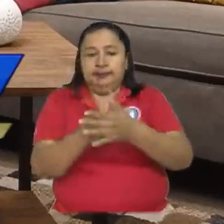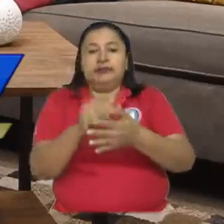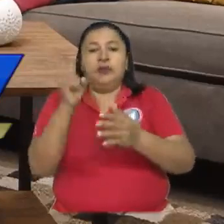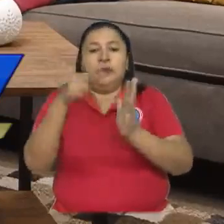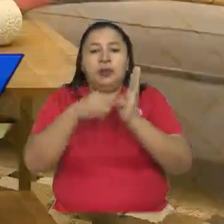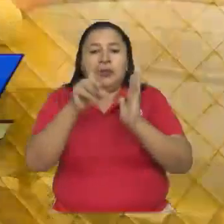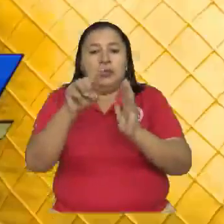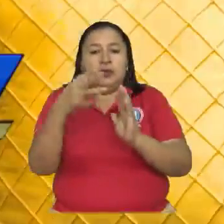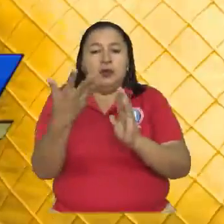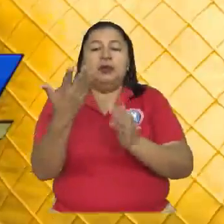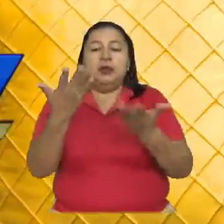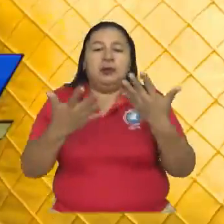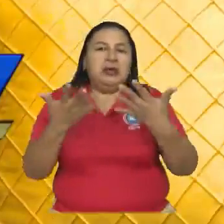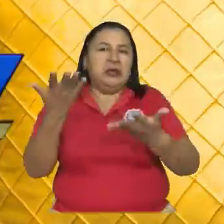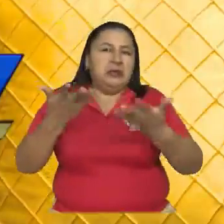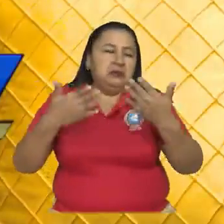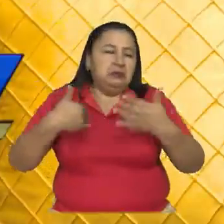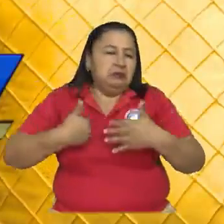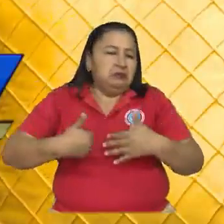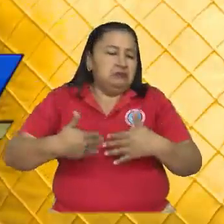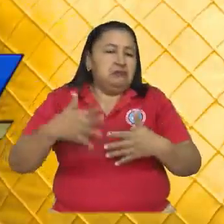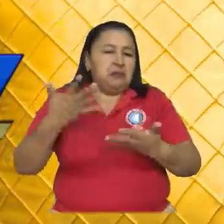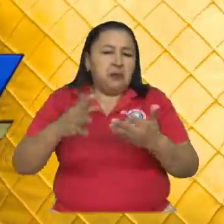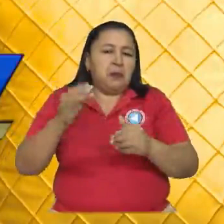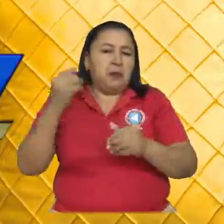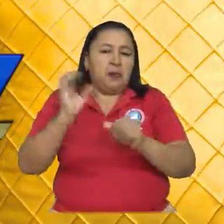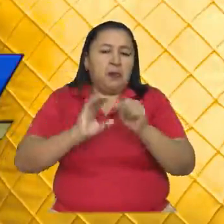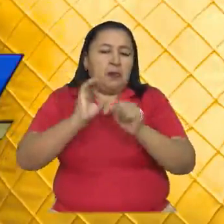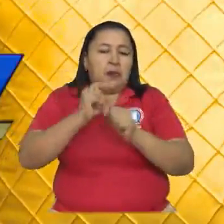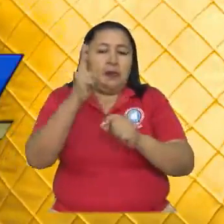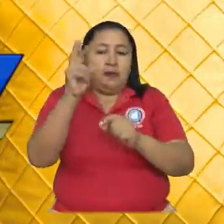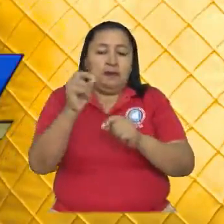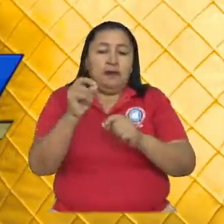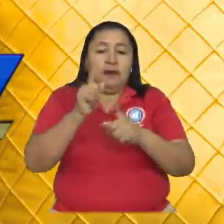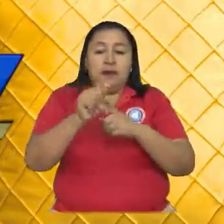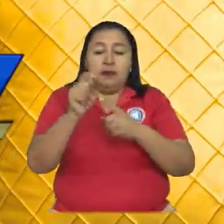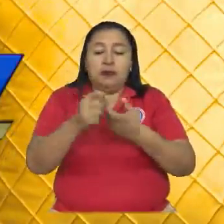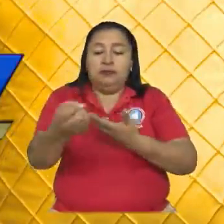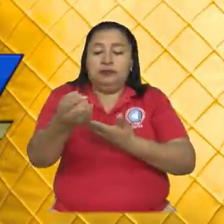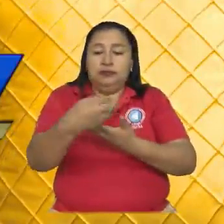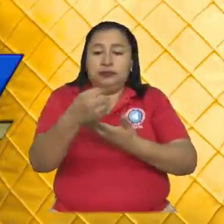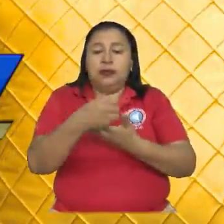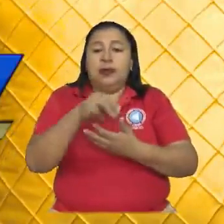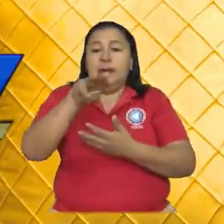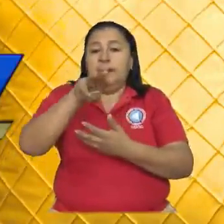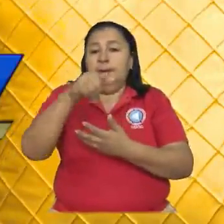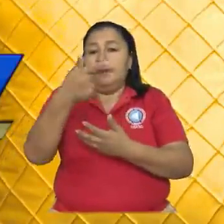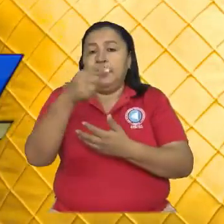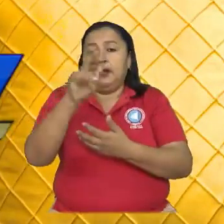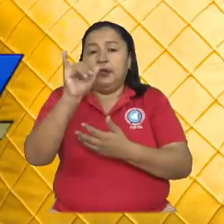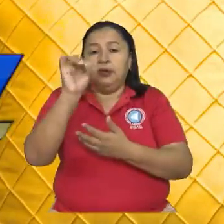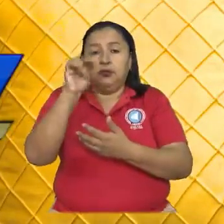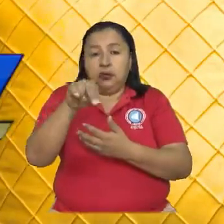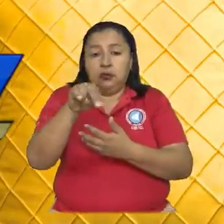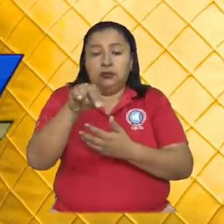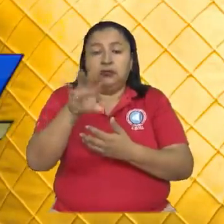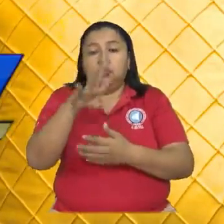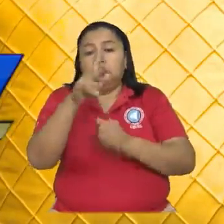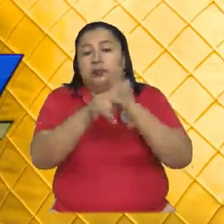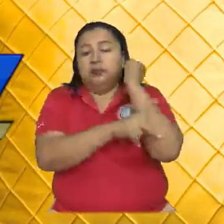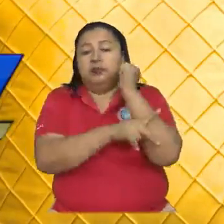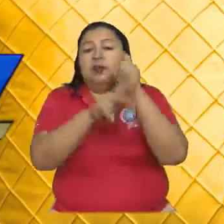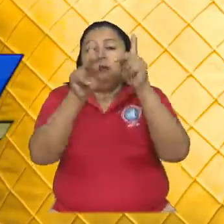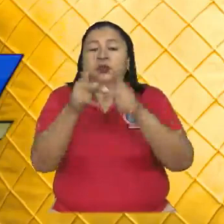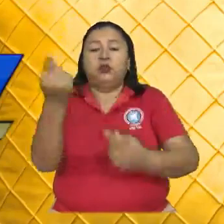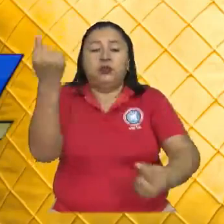que esas normalmente cada 20 de mes lo recibimos de migración y extranjería en lo que respecta a la llegada